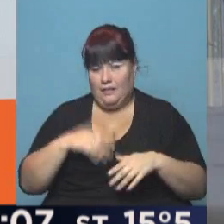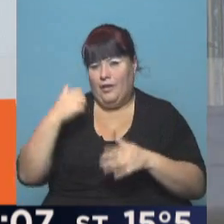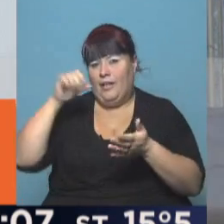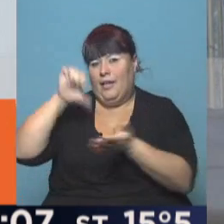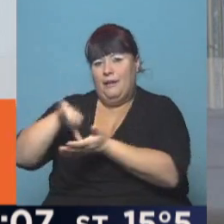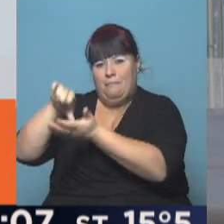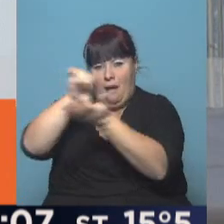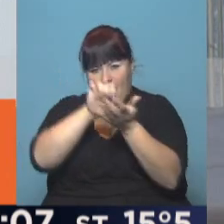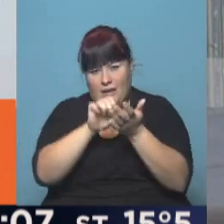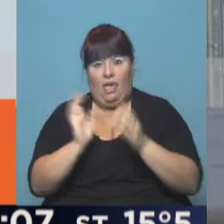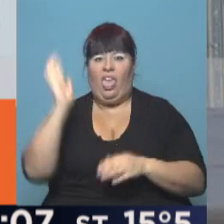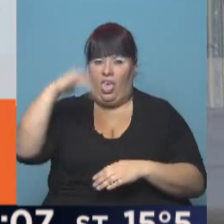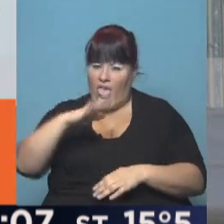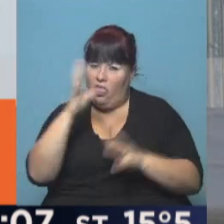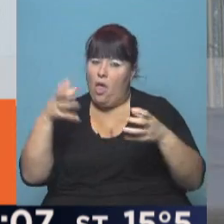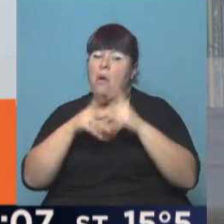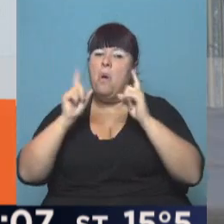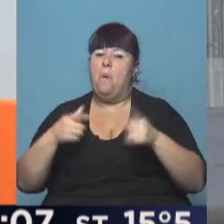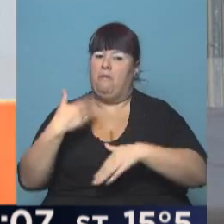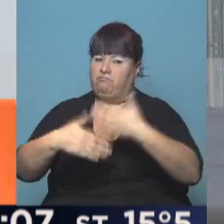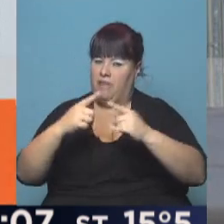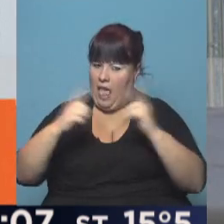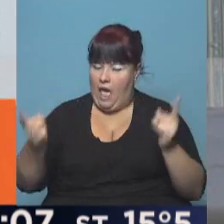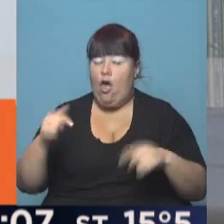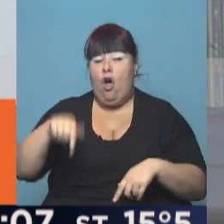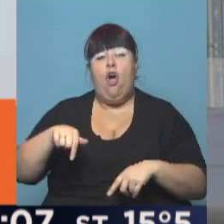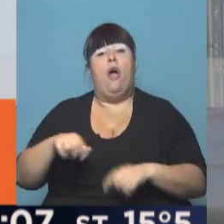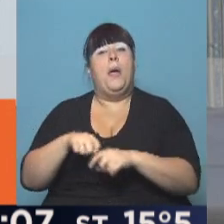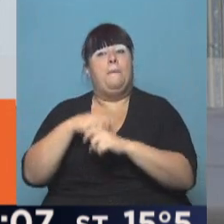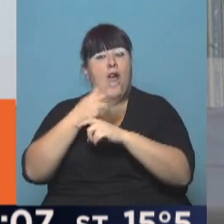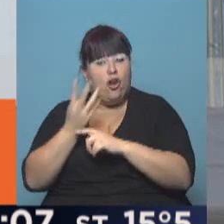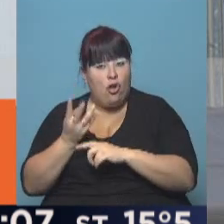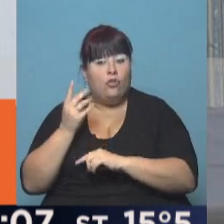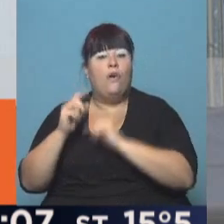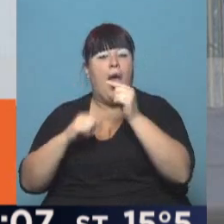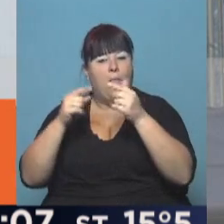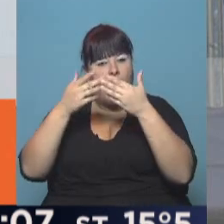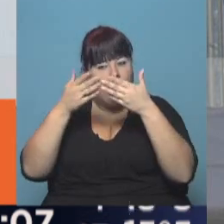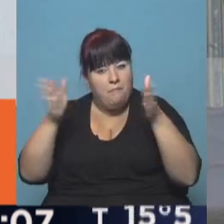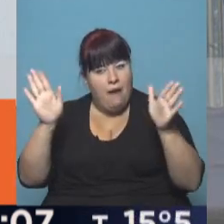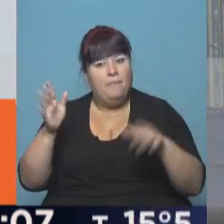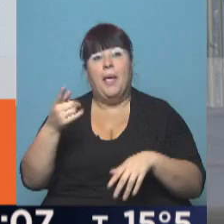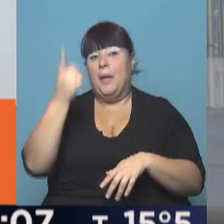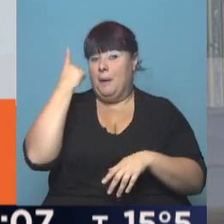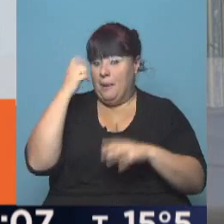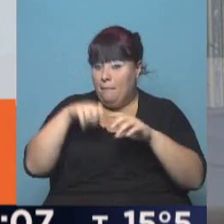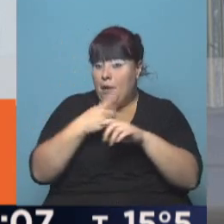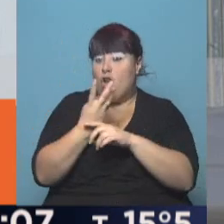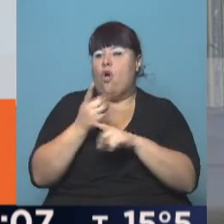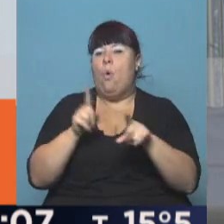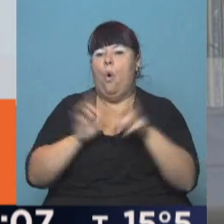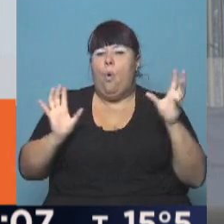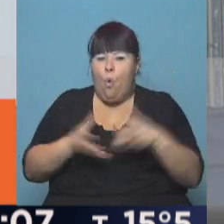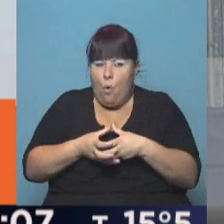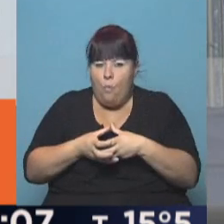países del bloque. Y hoy el Mercosur empieza a abrirse. Al comienzo el Mercosur funcionó como un